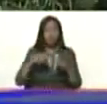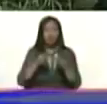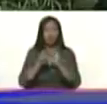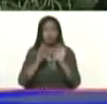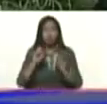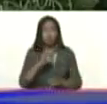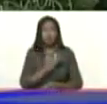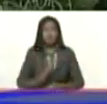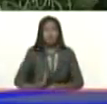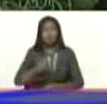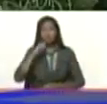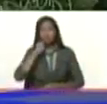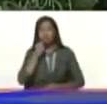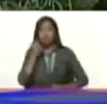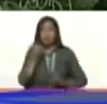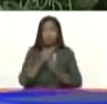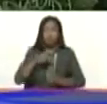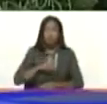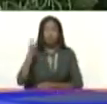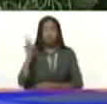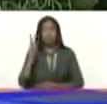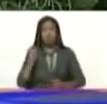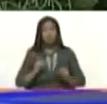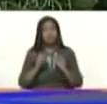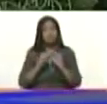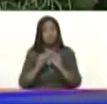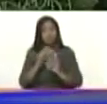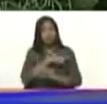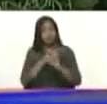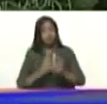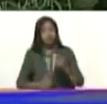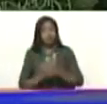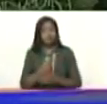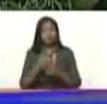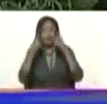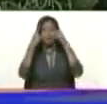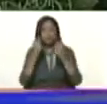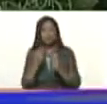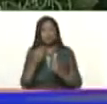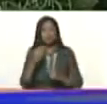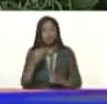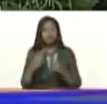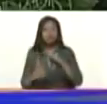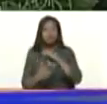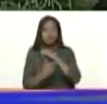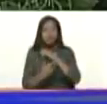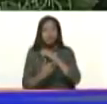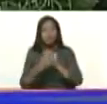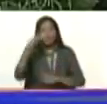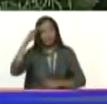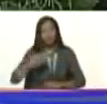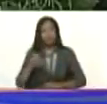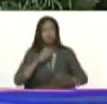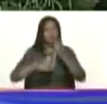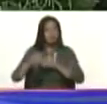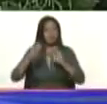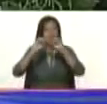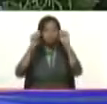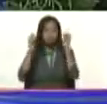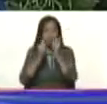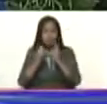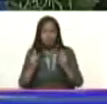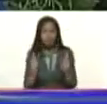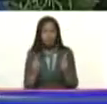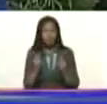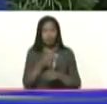Rusia para que Venezuela siga fortaleciendo su capacidad técnica militar de defensa, su sistema